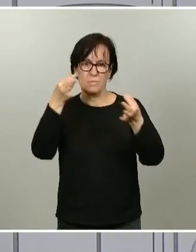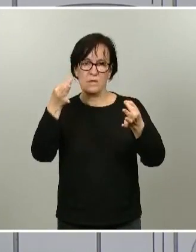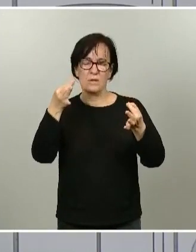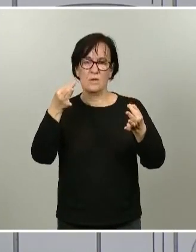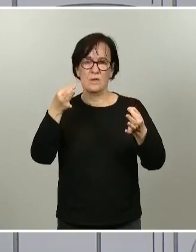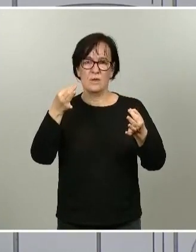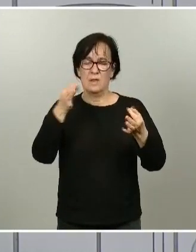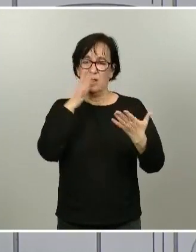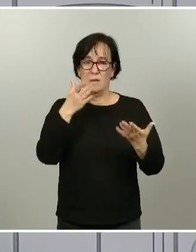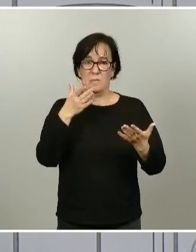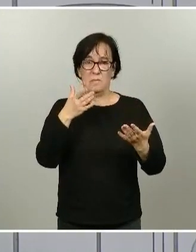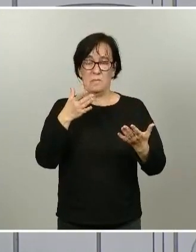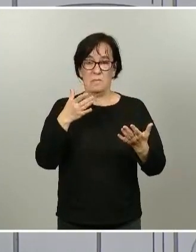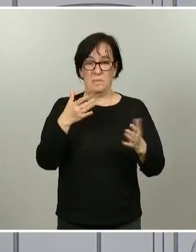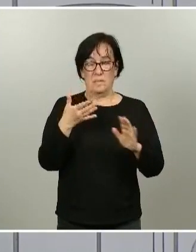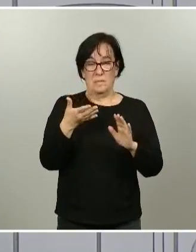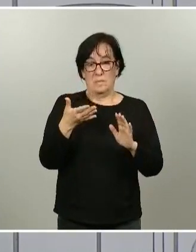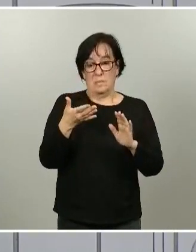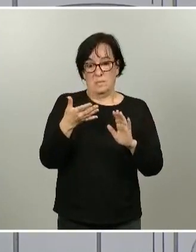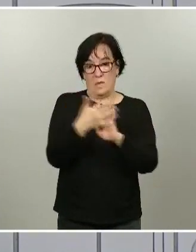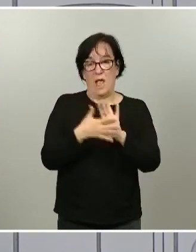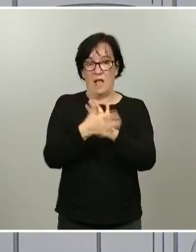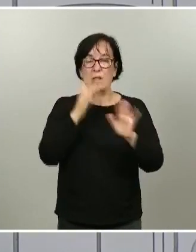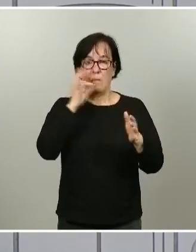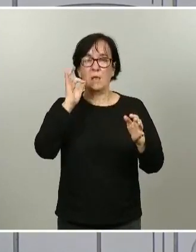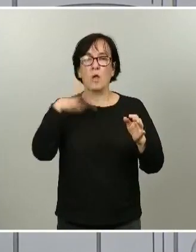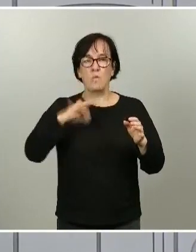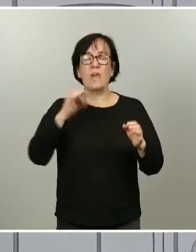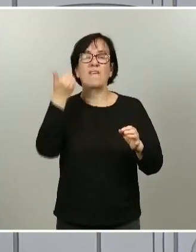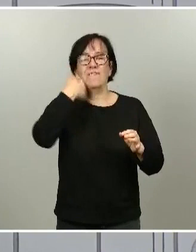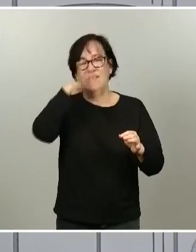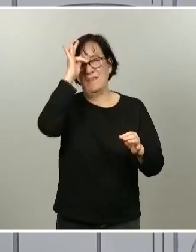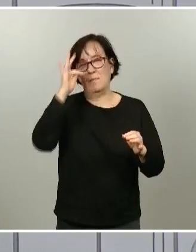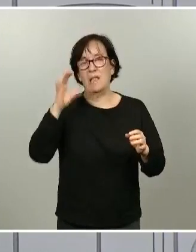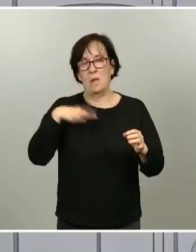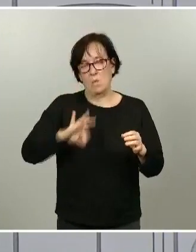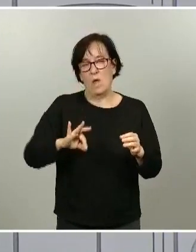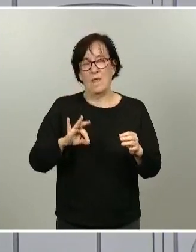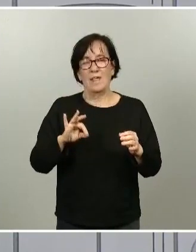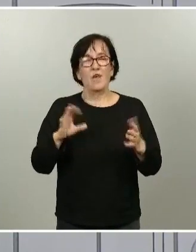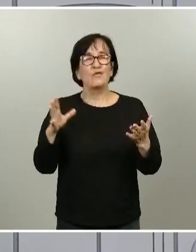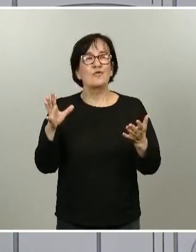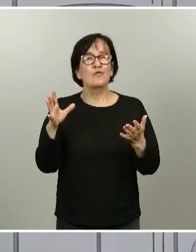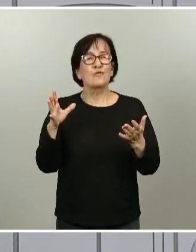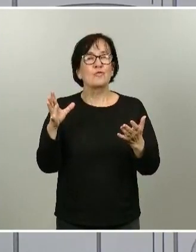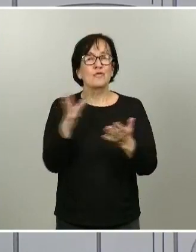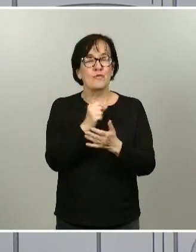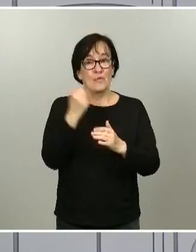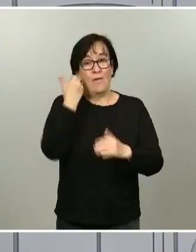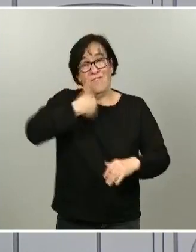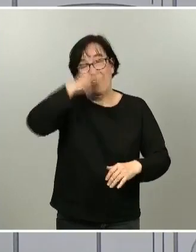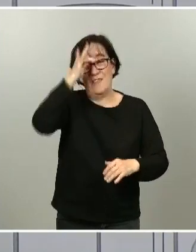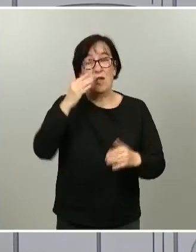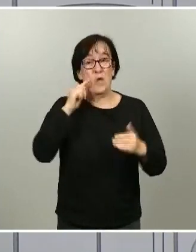hablamos, pero sí que podría haber un pequeño efecto de fin de semana, como estamos observando todos los fines de semana desde que esto